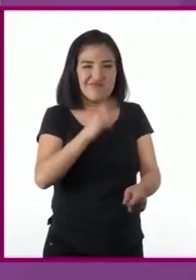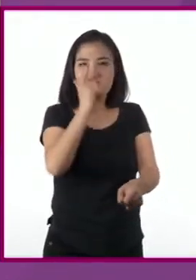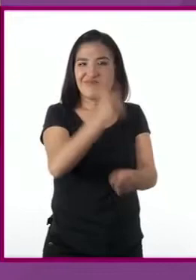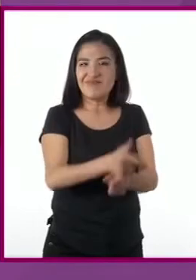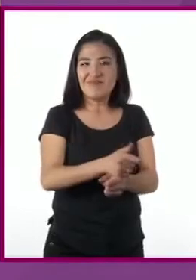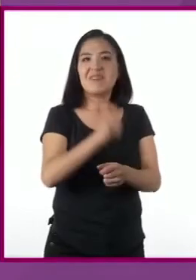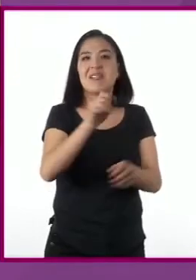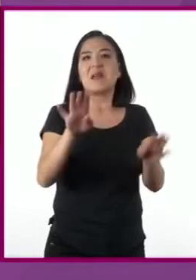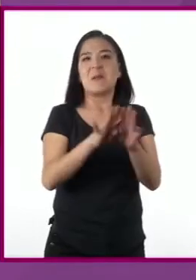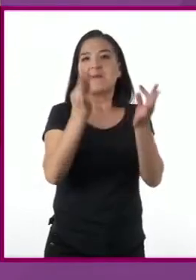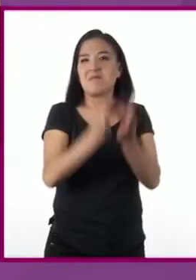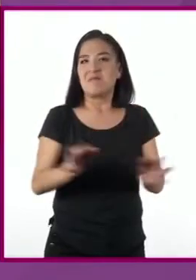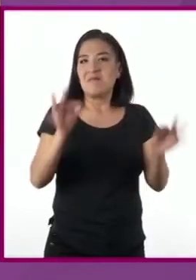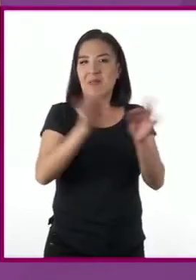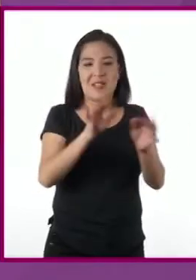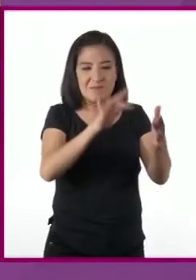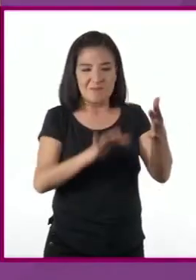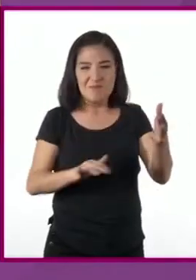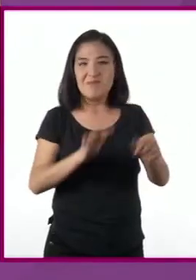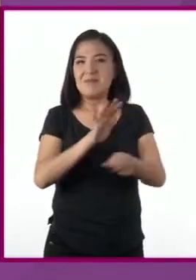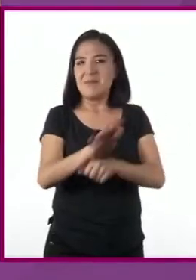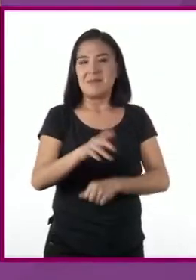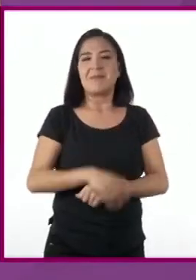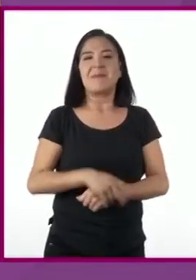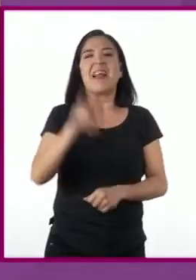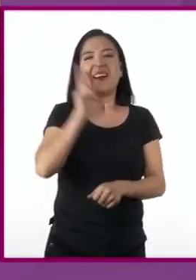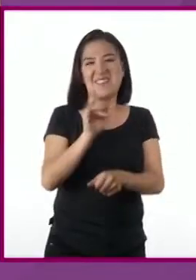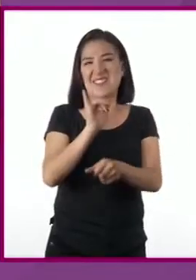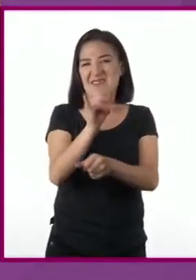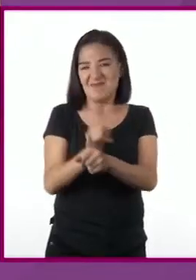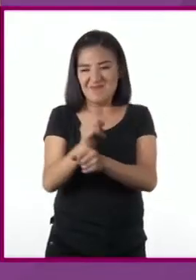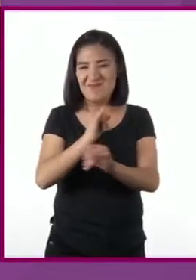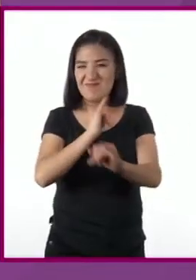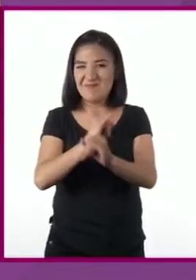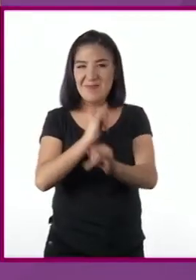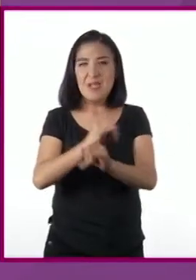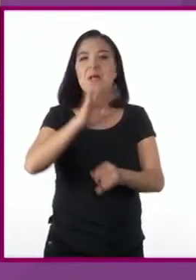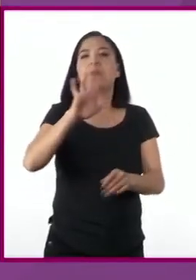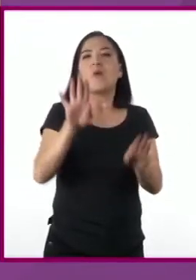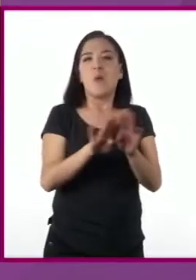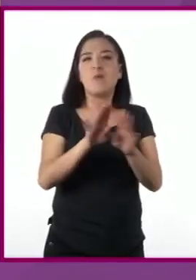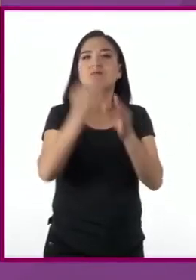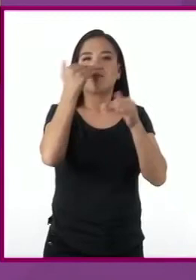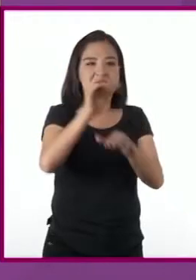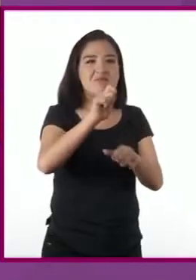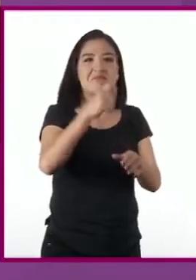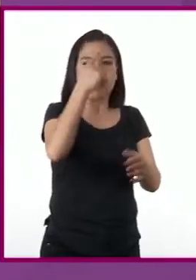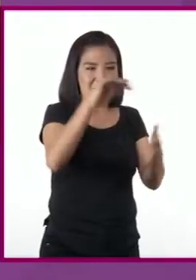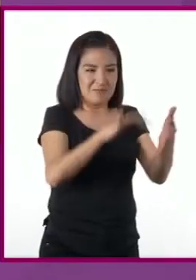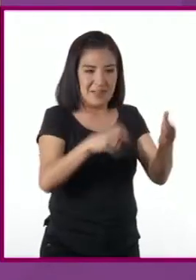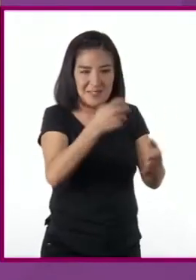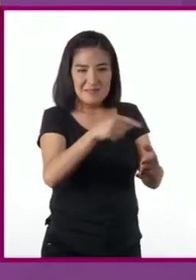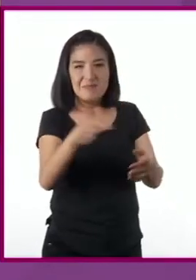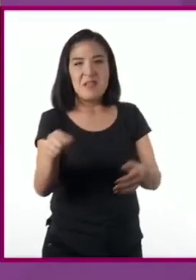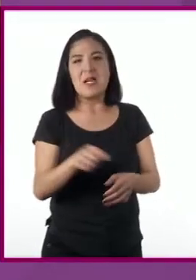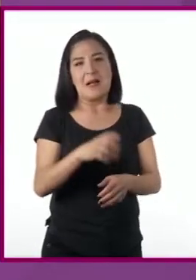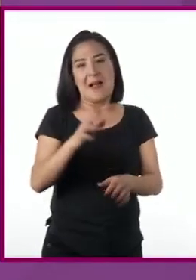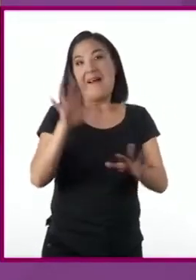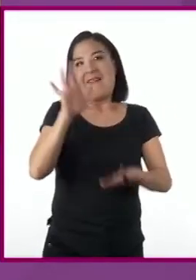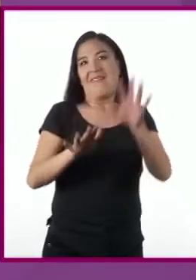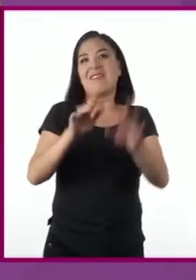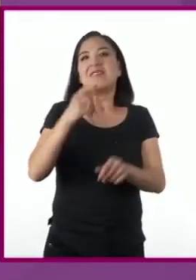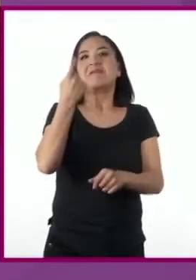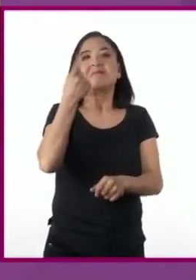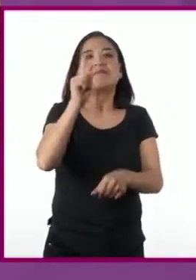los datos importantes. Vamos a investigar en internet sobre cómo se leen este tipo de documentos, porque algún día los